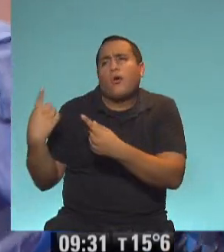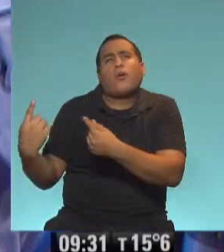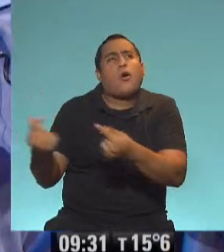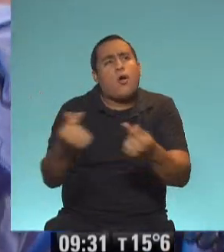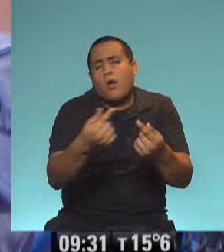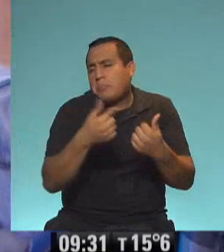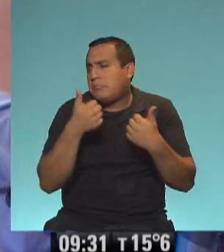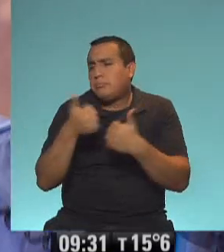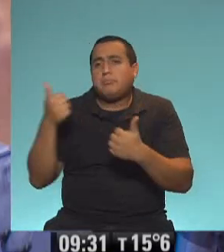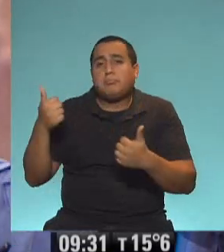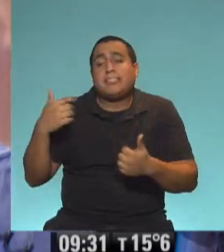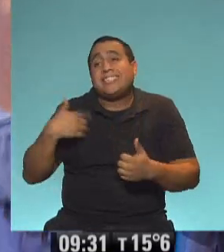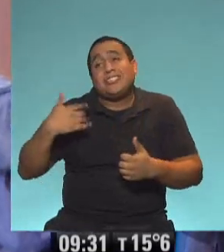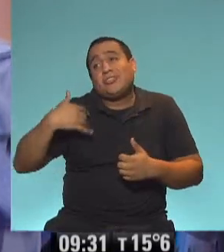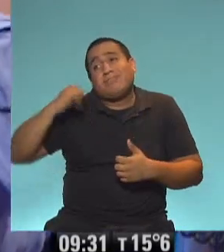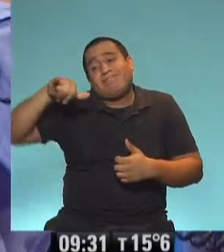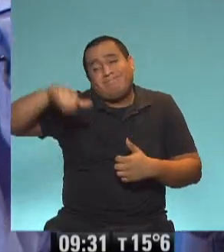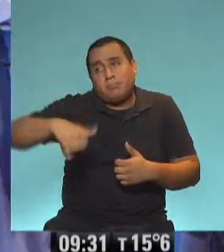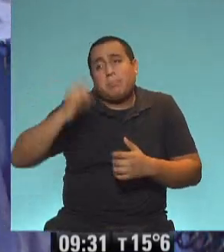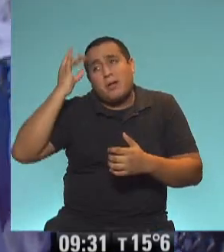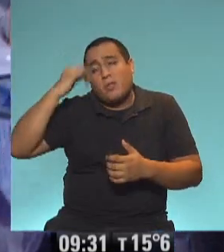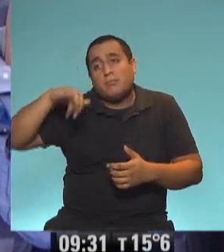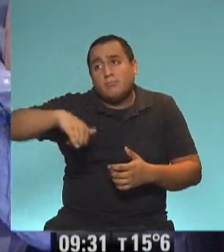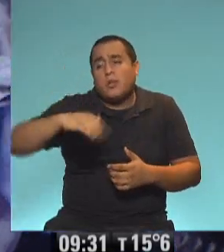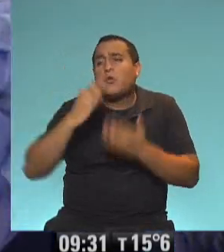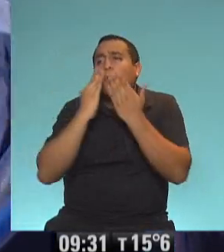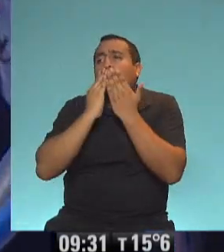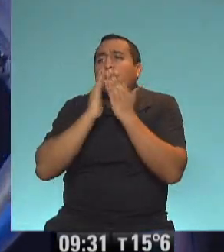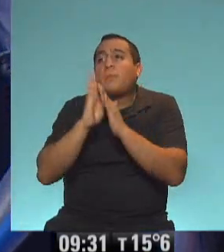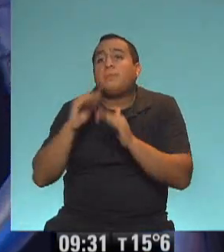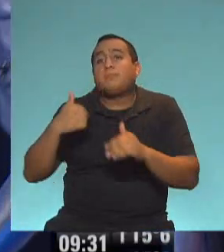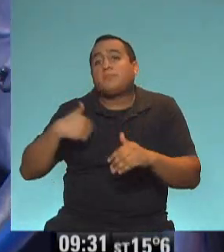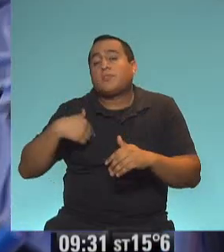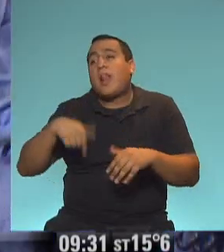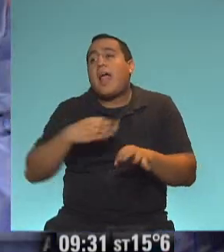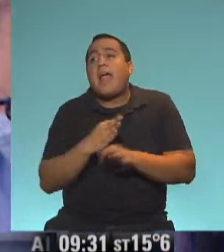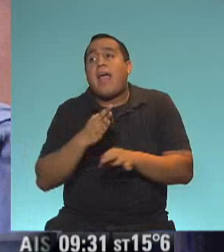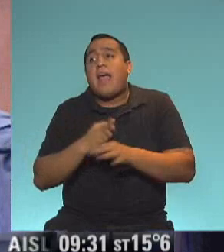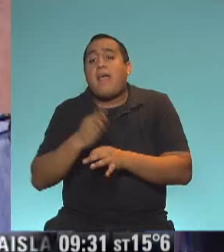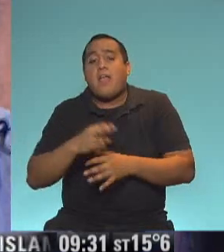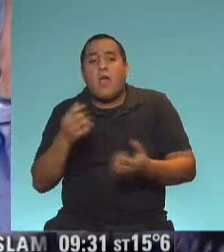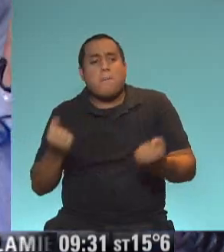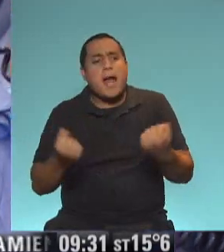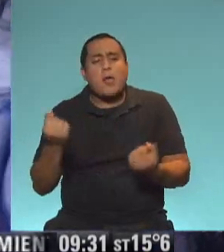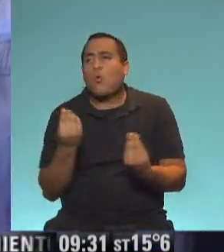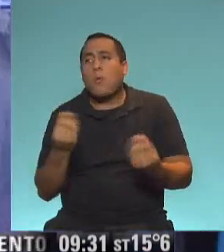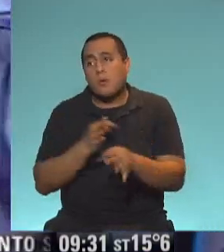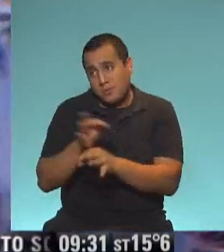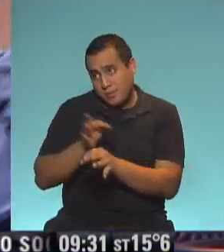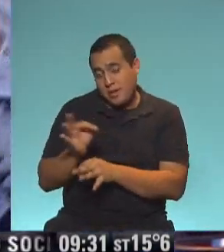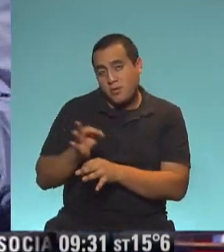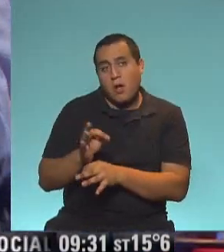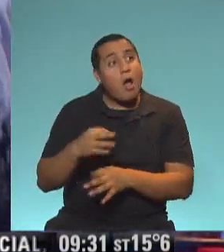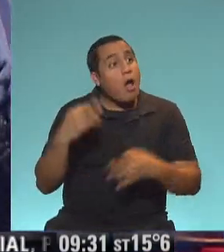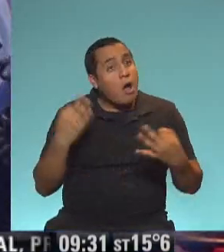comprando. Bueno, te tengo que dejar, ¿sí? Bueno. Te mando un beso grande porque estoy haciendo clases online de manejo, ¿sabes? Muy bueno eso.